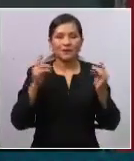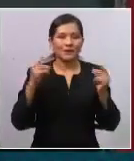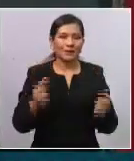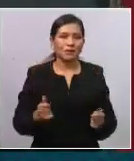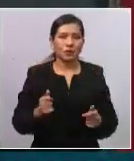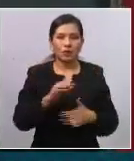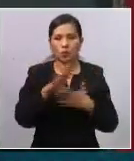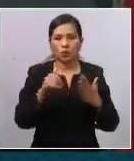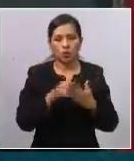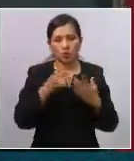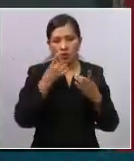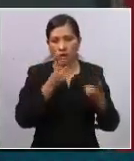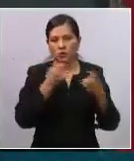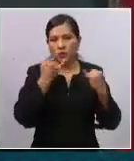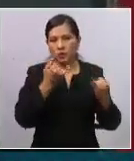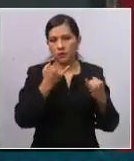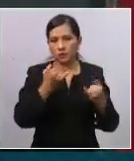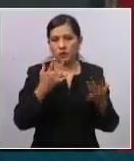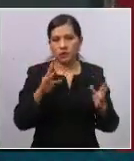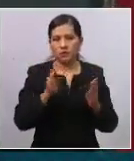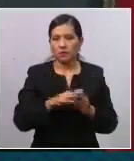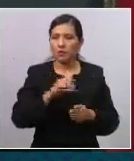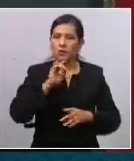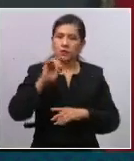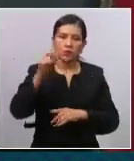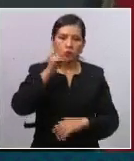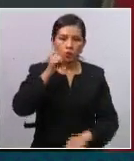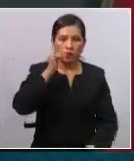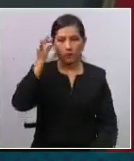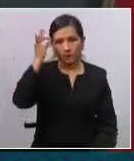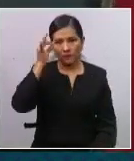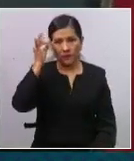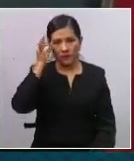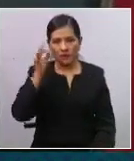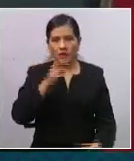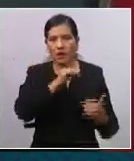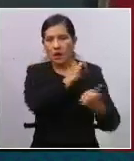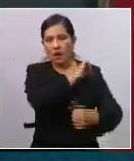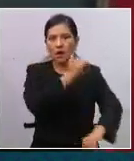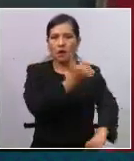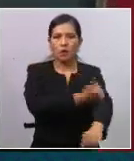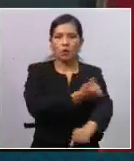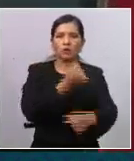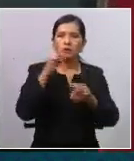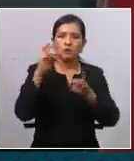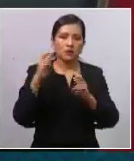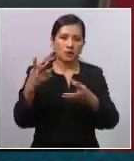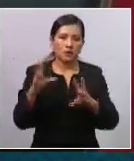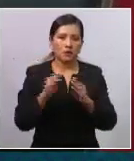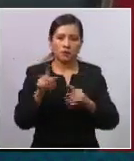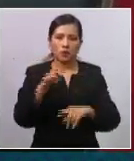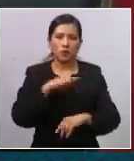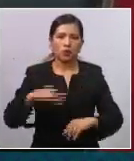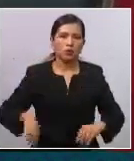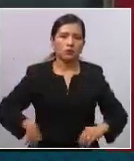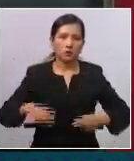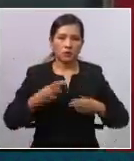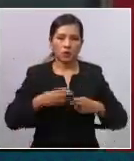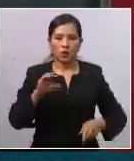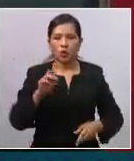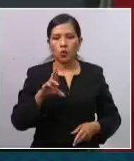extremo y del informe preliminar a la fiscal de materia de la localidad del municipio de